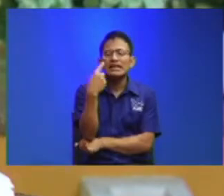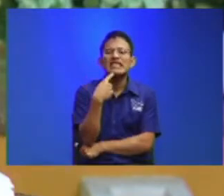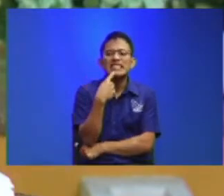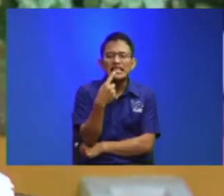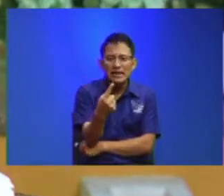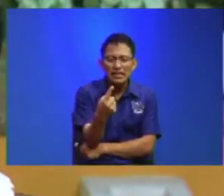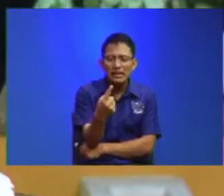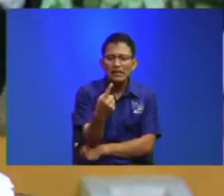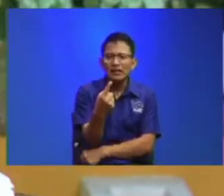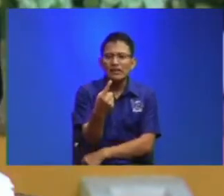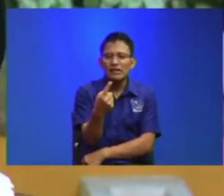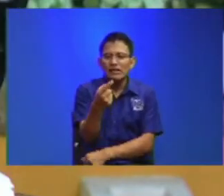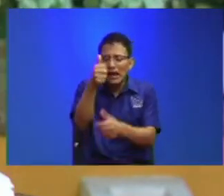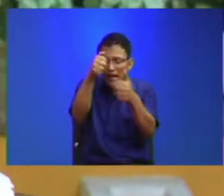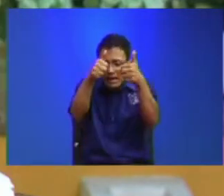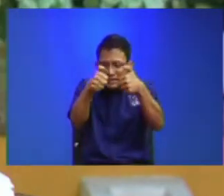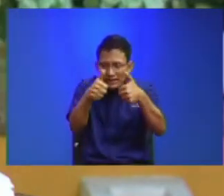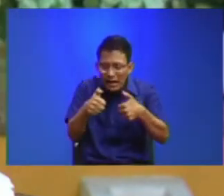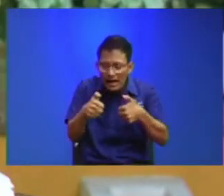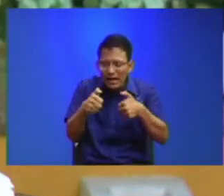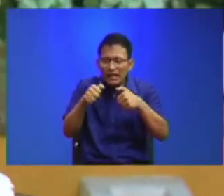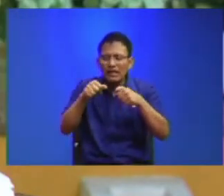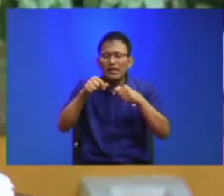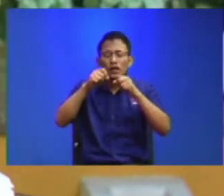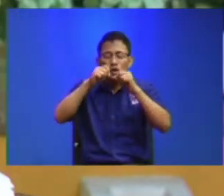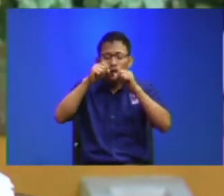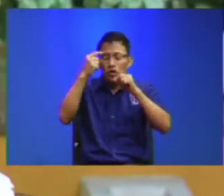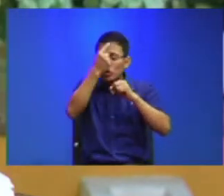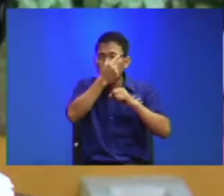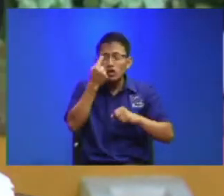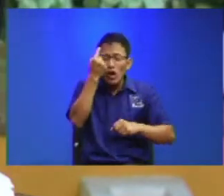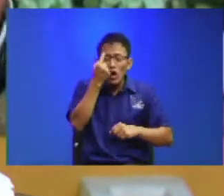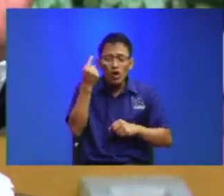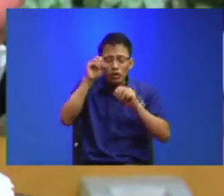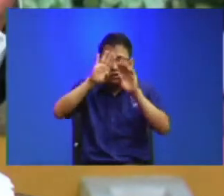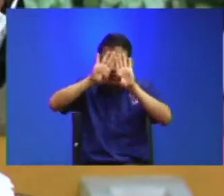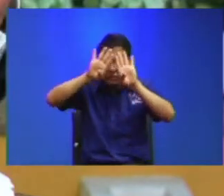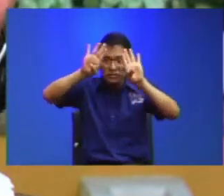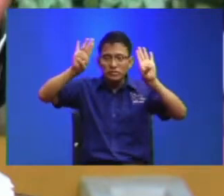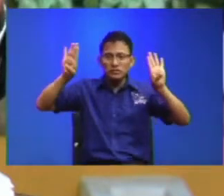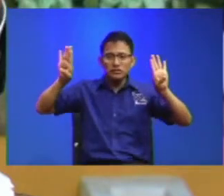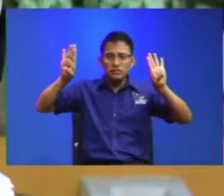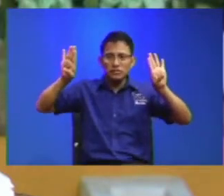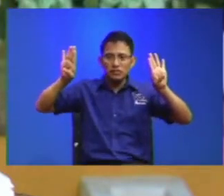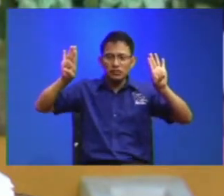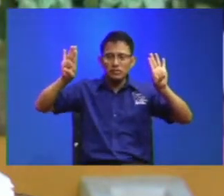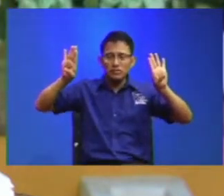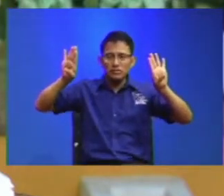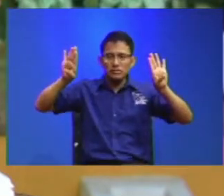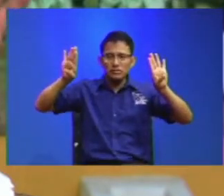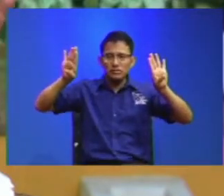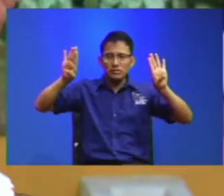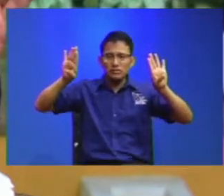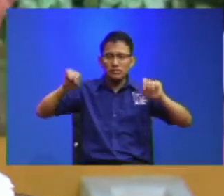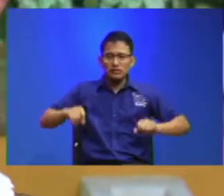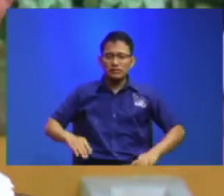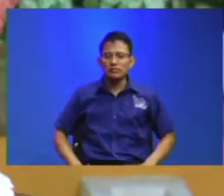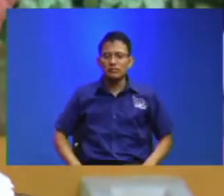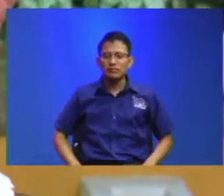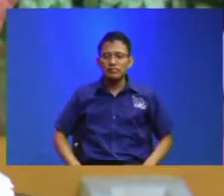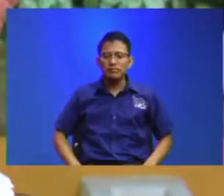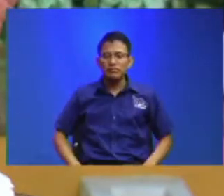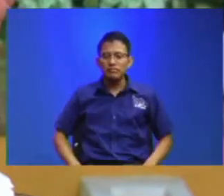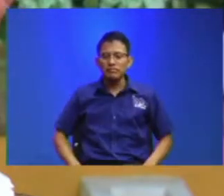que analicemos, abramos nuestros ojos. Yo francamente no pretendo predicar un mensaje